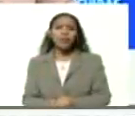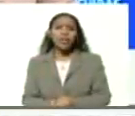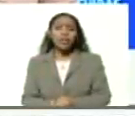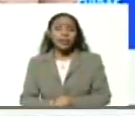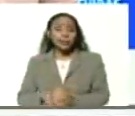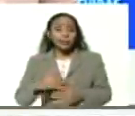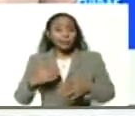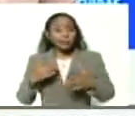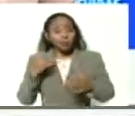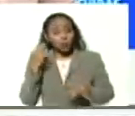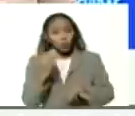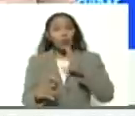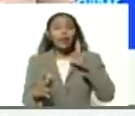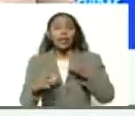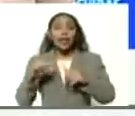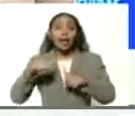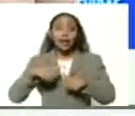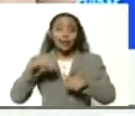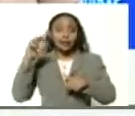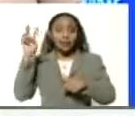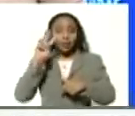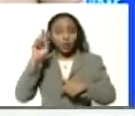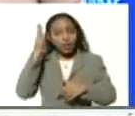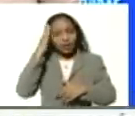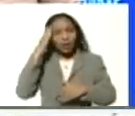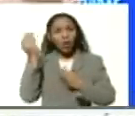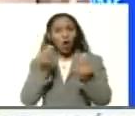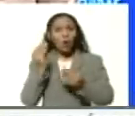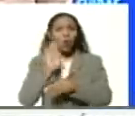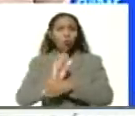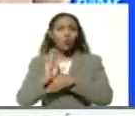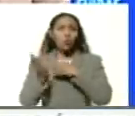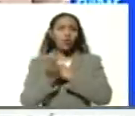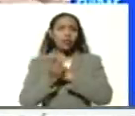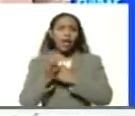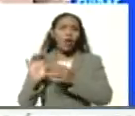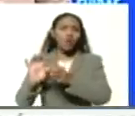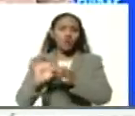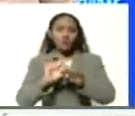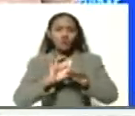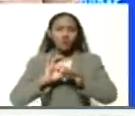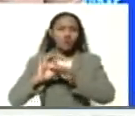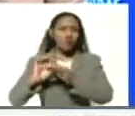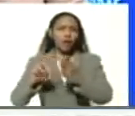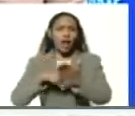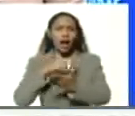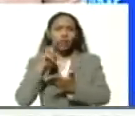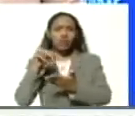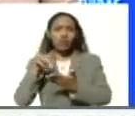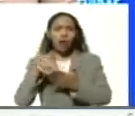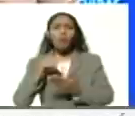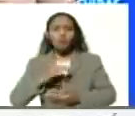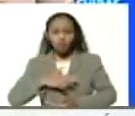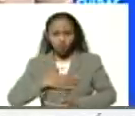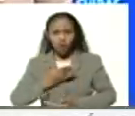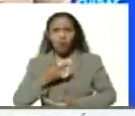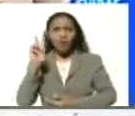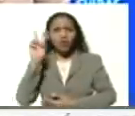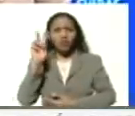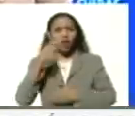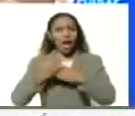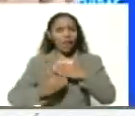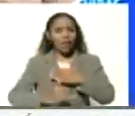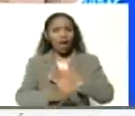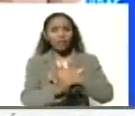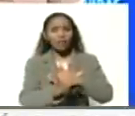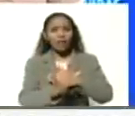certeza de que Venezuela sabe cuidarse y con la certeza de que unidos en unión nacional, Venezuela saldrá